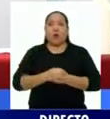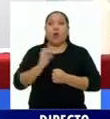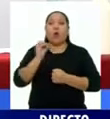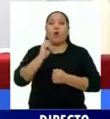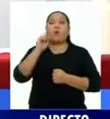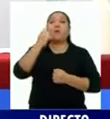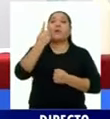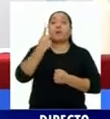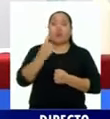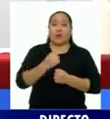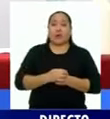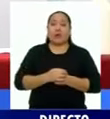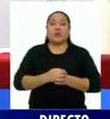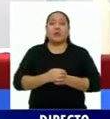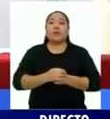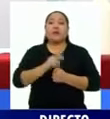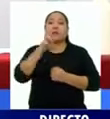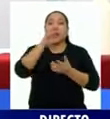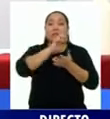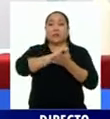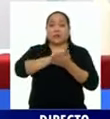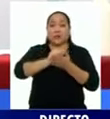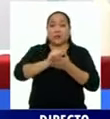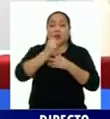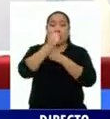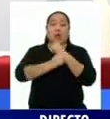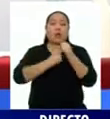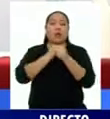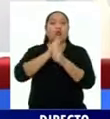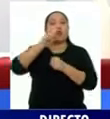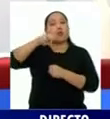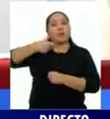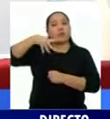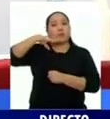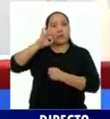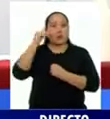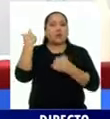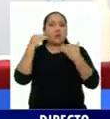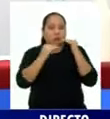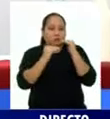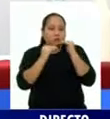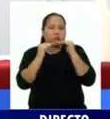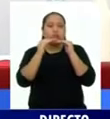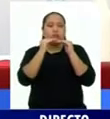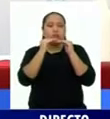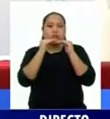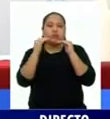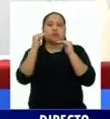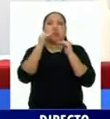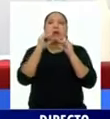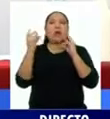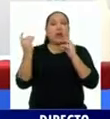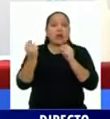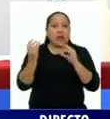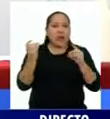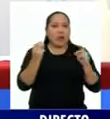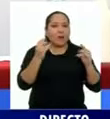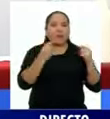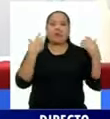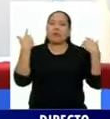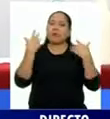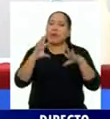año 2019, que fue un año normal, ya estamos creciendo. O sea que rápidamente